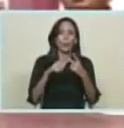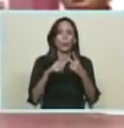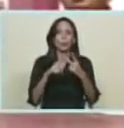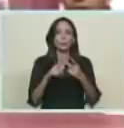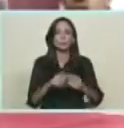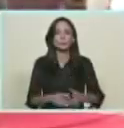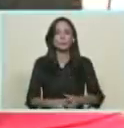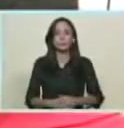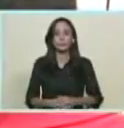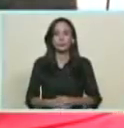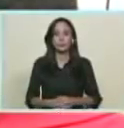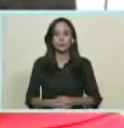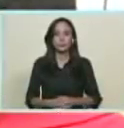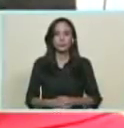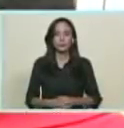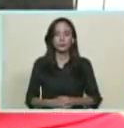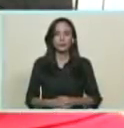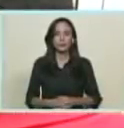señor.